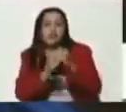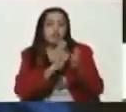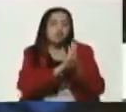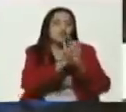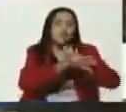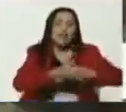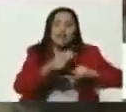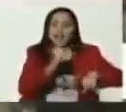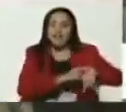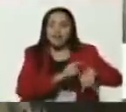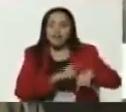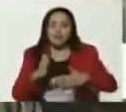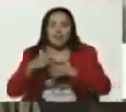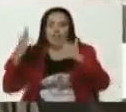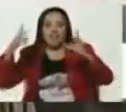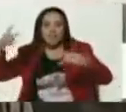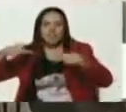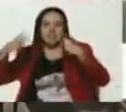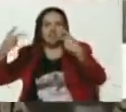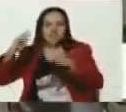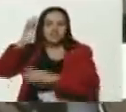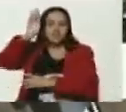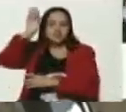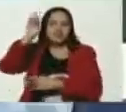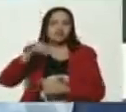momentánea en una gran victoria futuro.